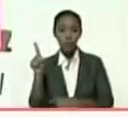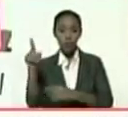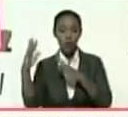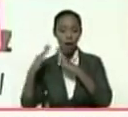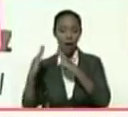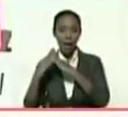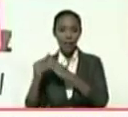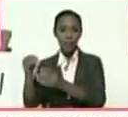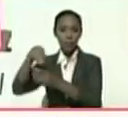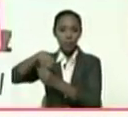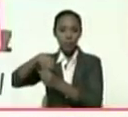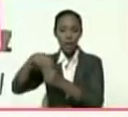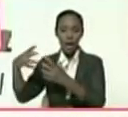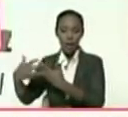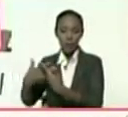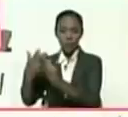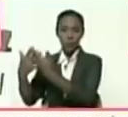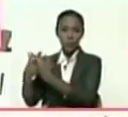en Estados Unidos.